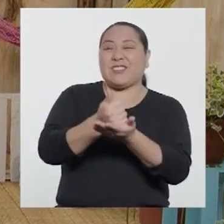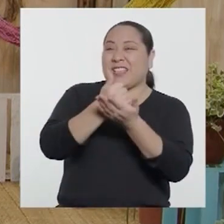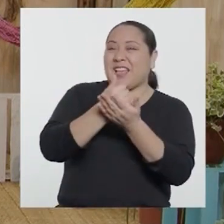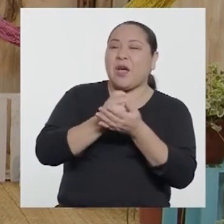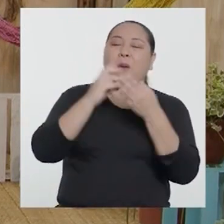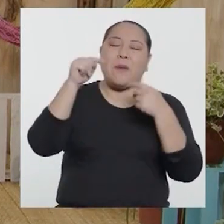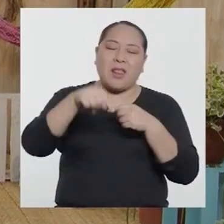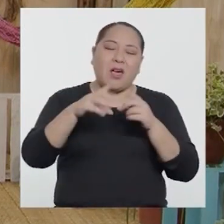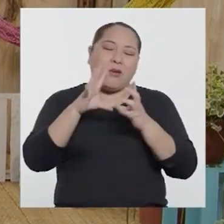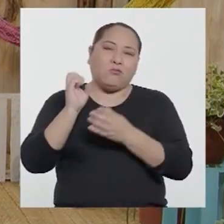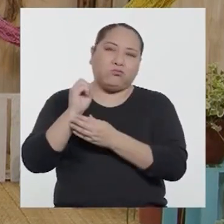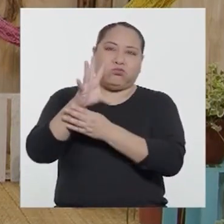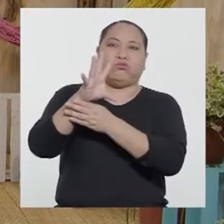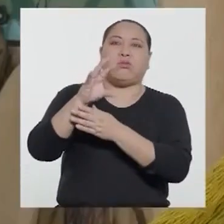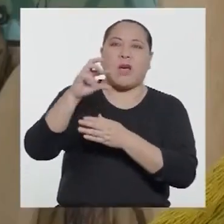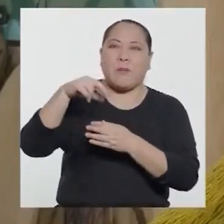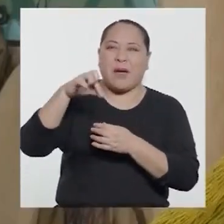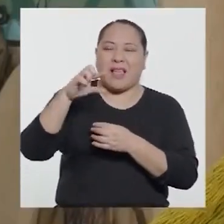para nuestro parlante.